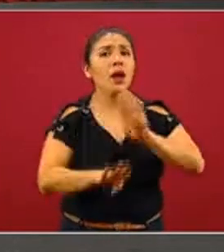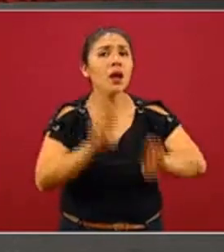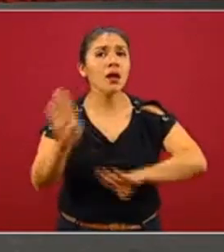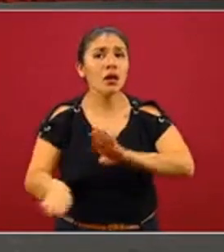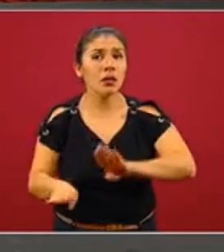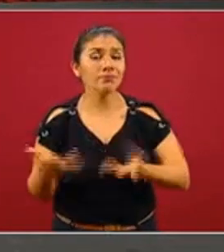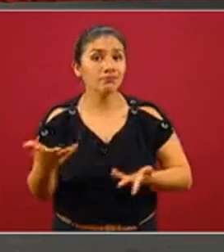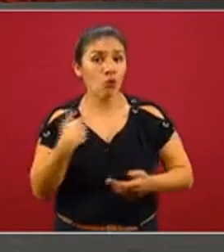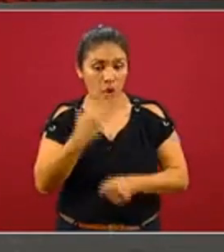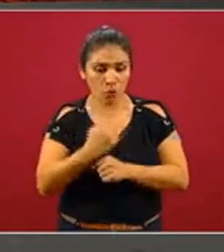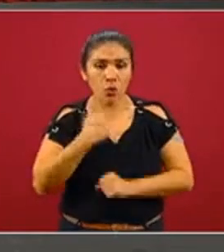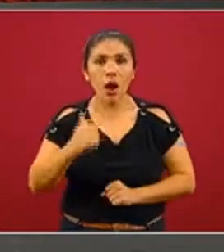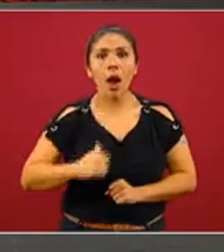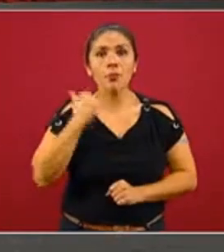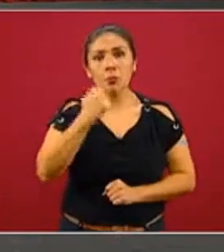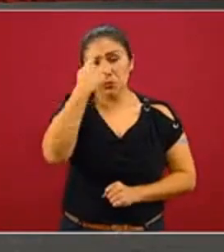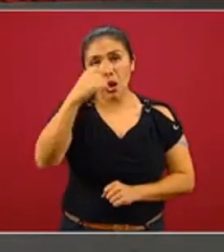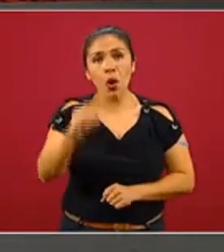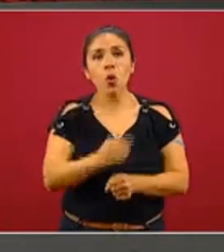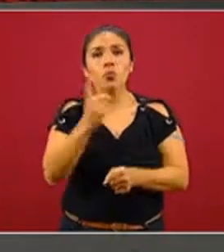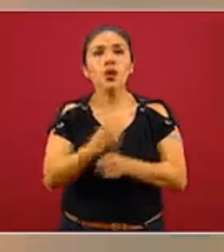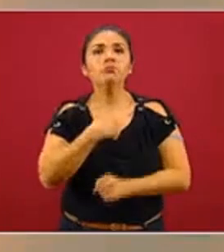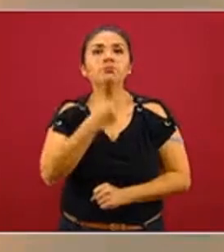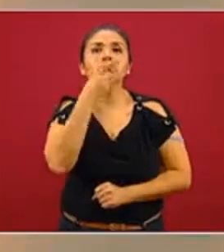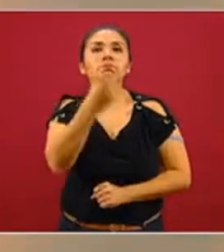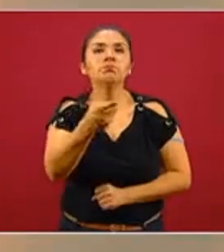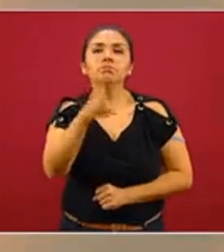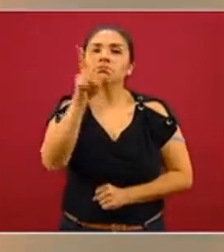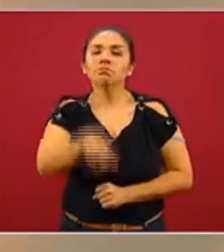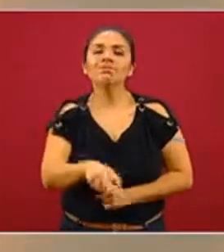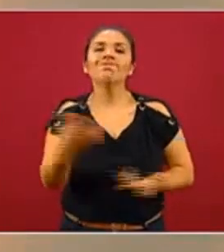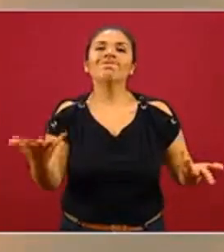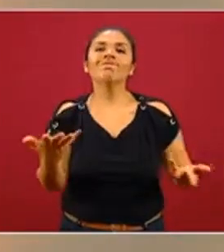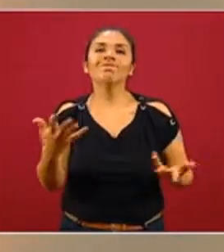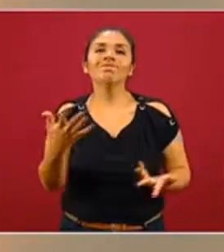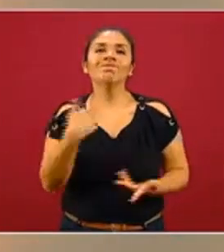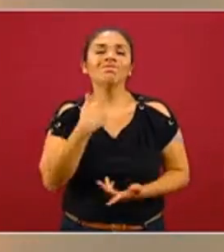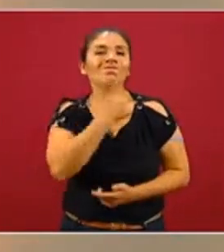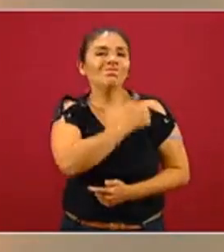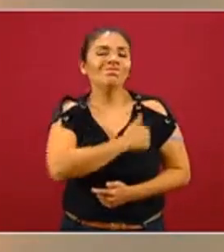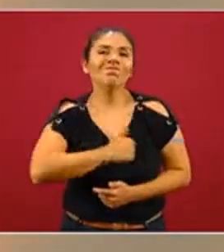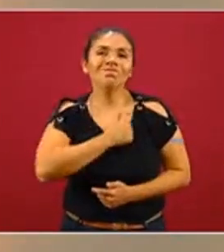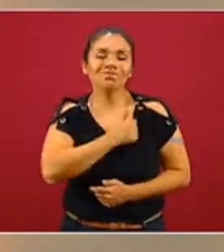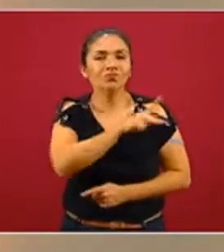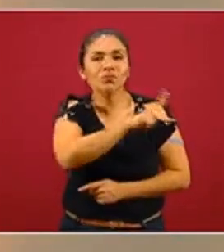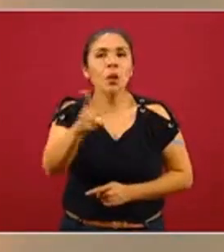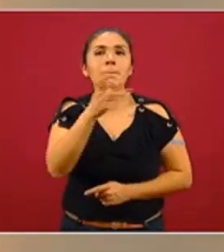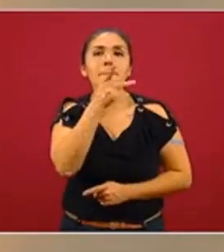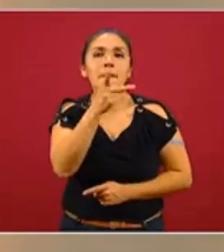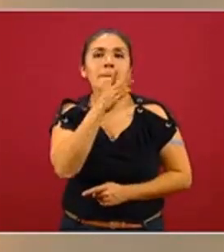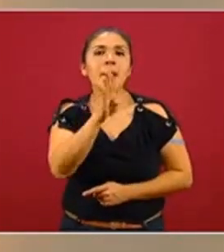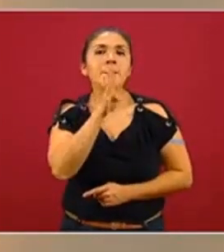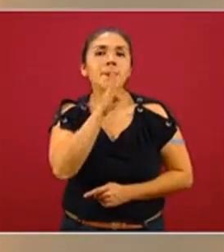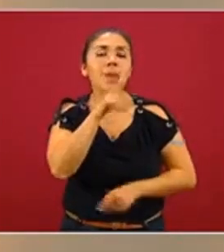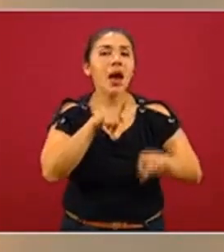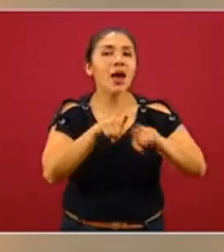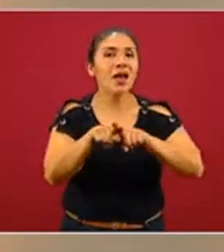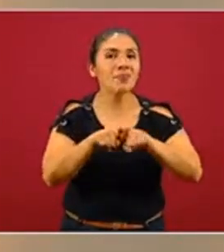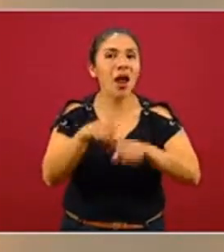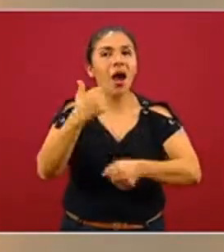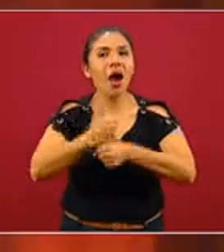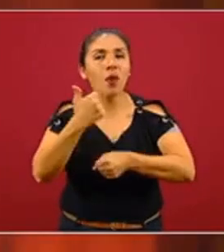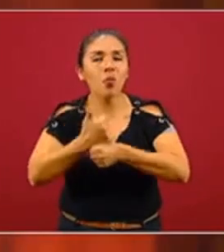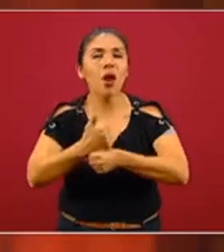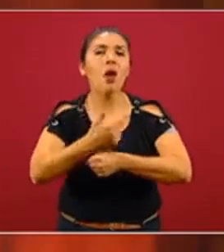aprovecho la oportunidad para expresar mis más sinceras condolencias a los papás, a las mamás, a los hermanos, a los abuelos,